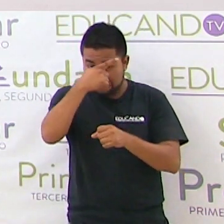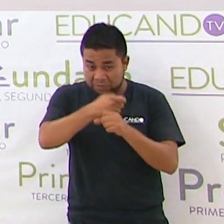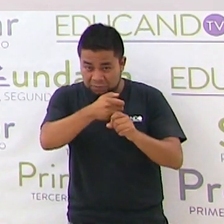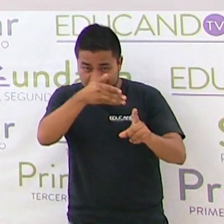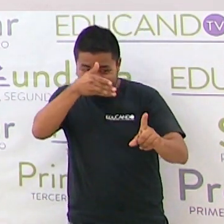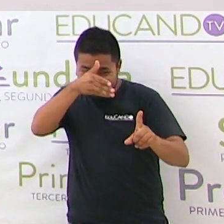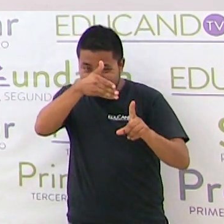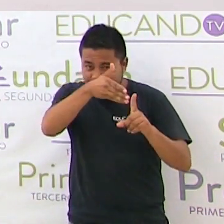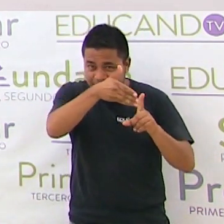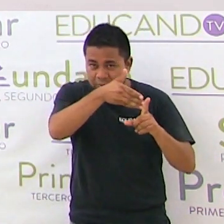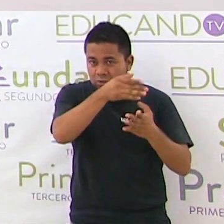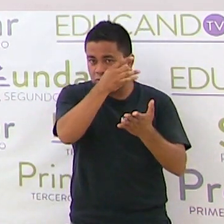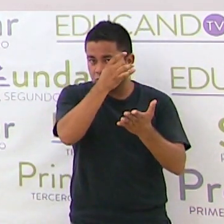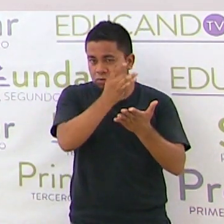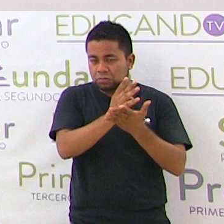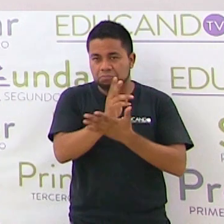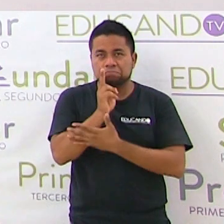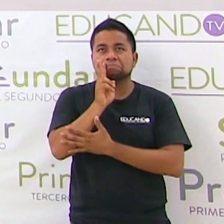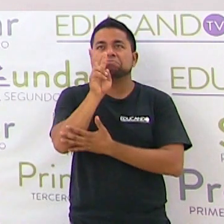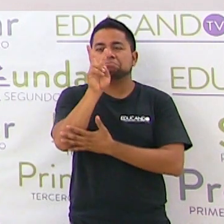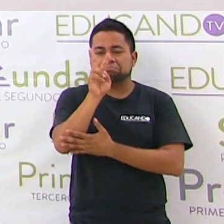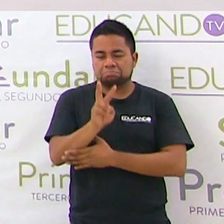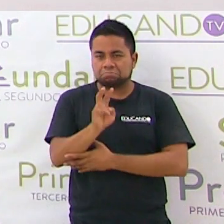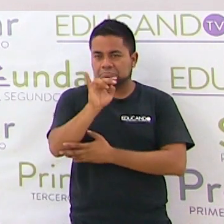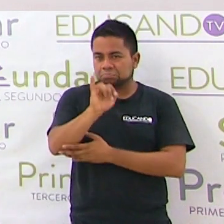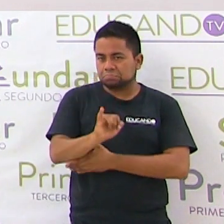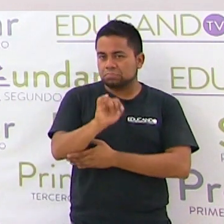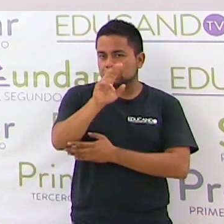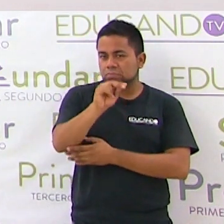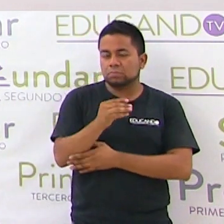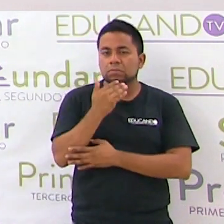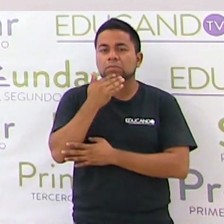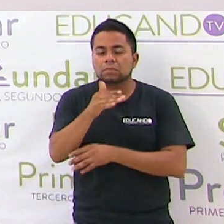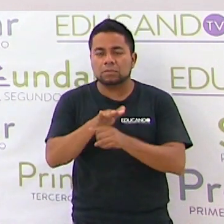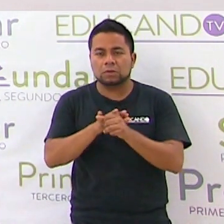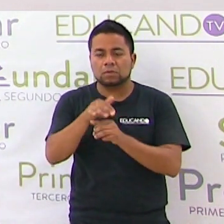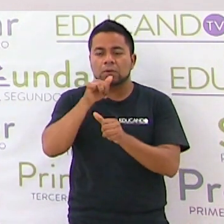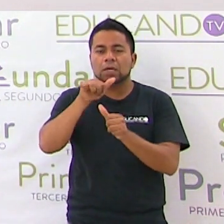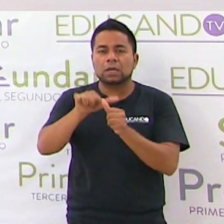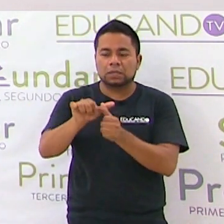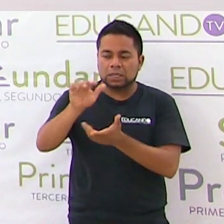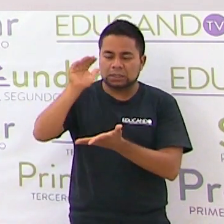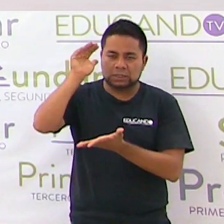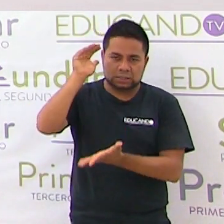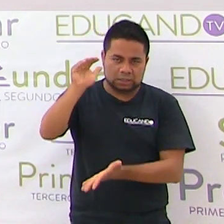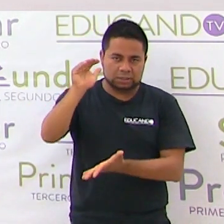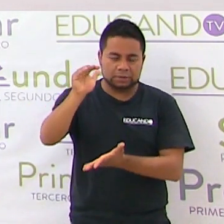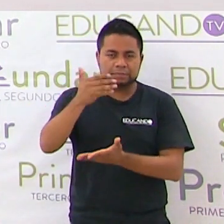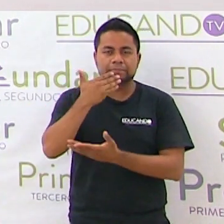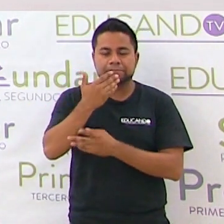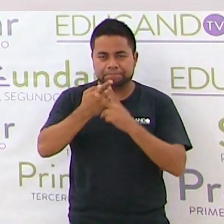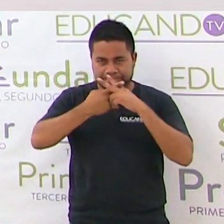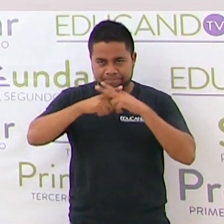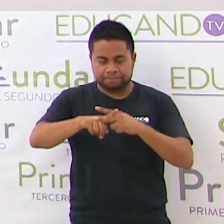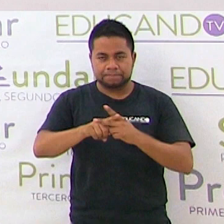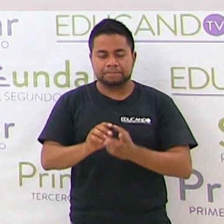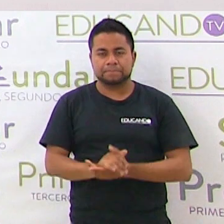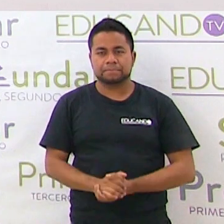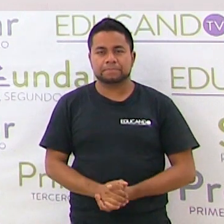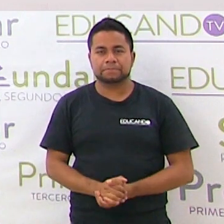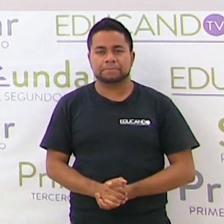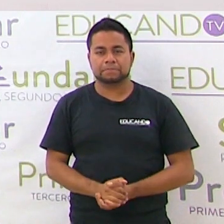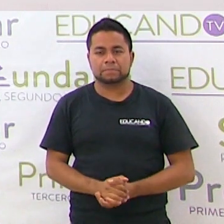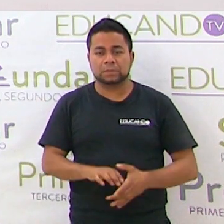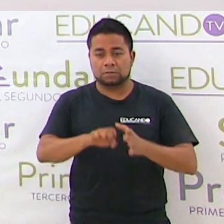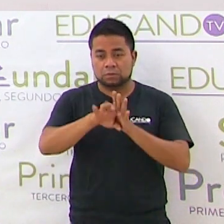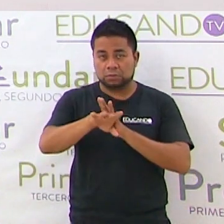En solamente ver si se usaron correctamente las mayúsculas. Entonces empezamos. Vemos que en